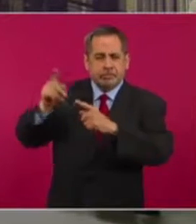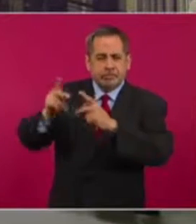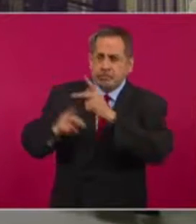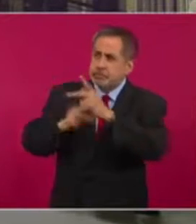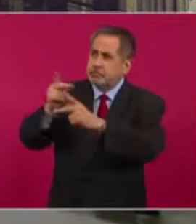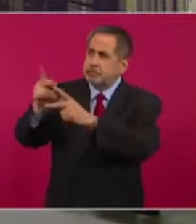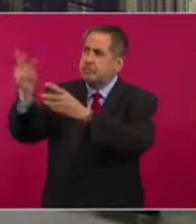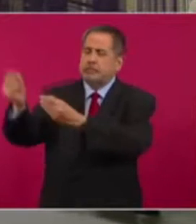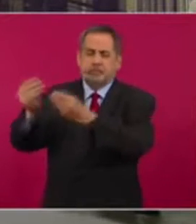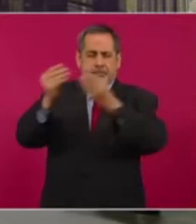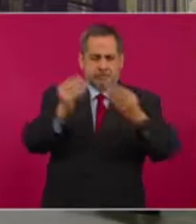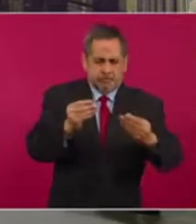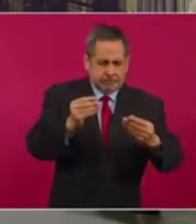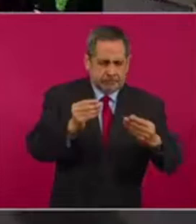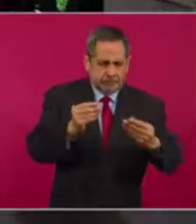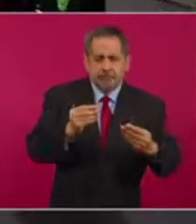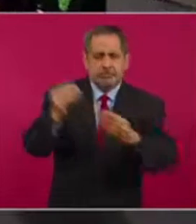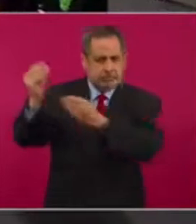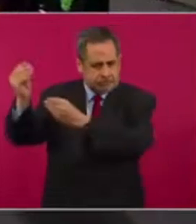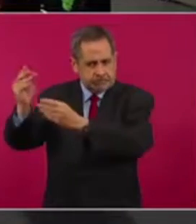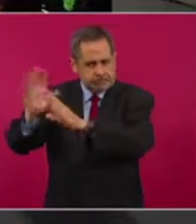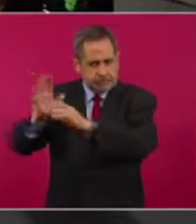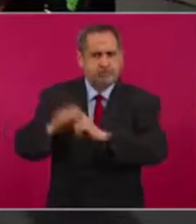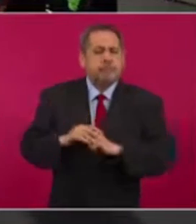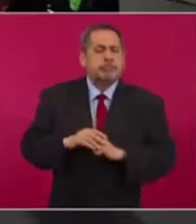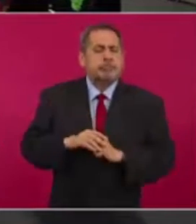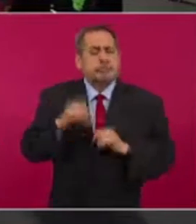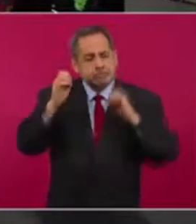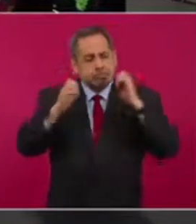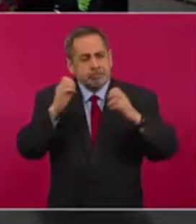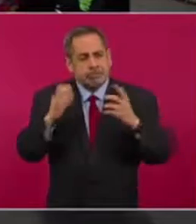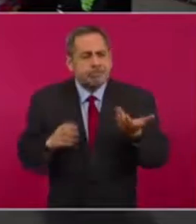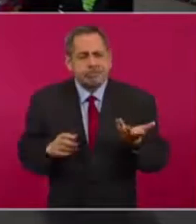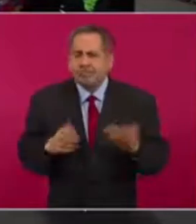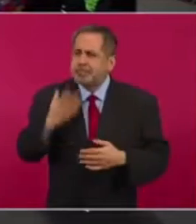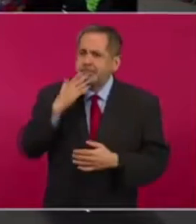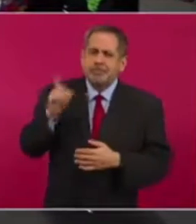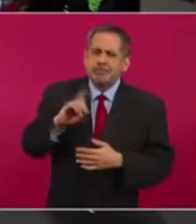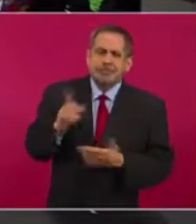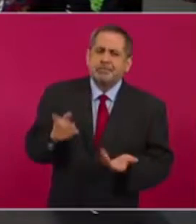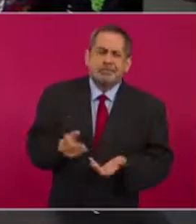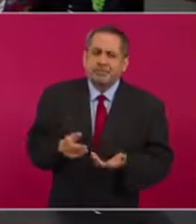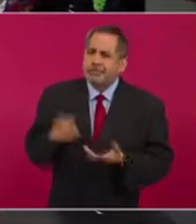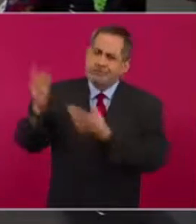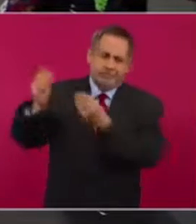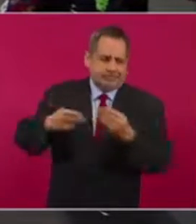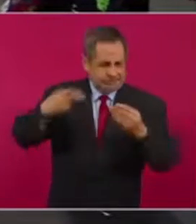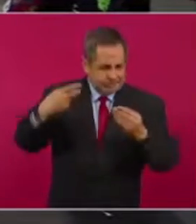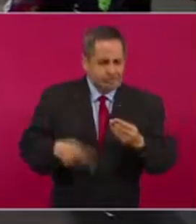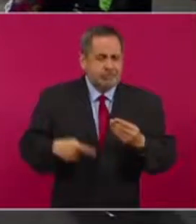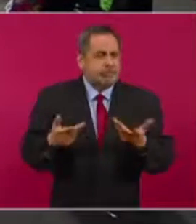penacho para traerlo acá en una exposición, no es correcto porque es como pues dar